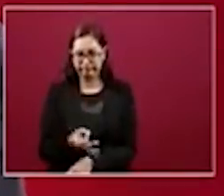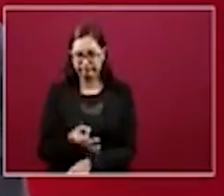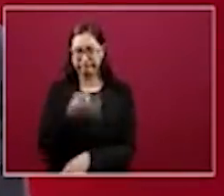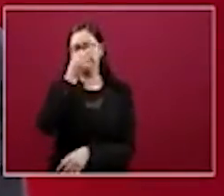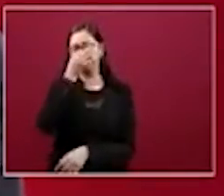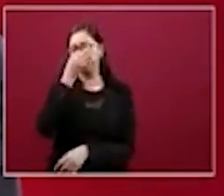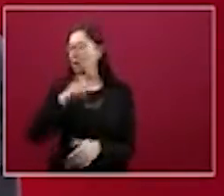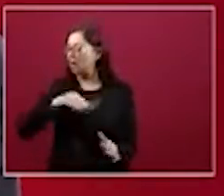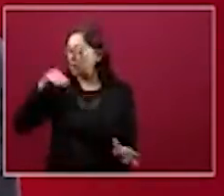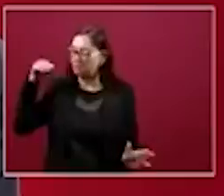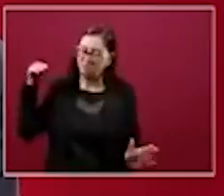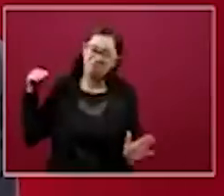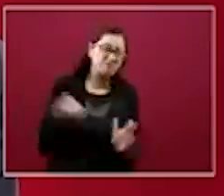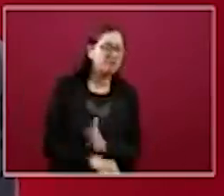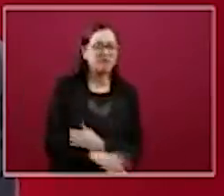un rotundo fracaso,